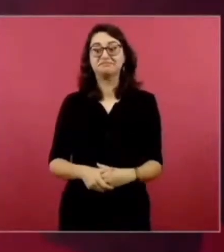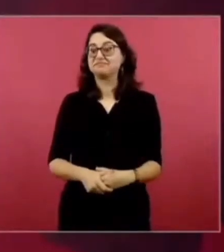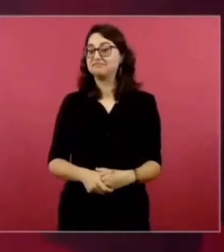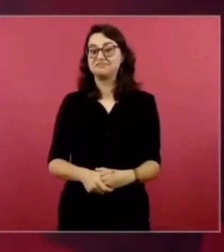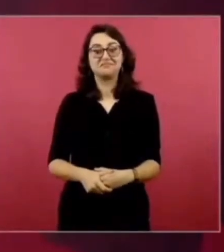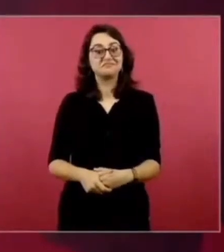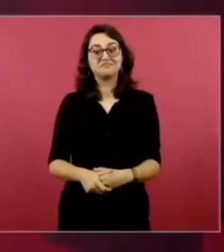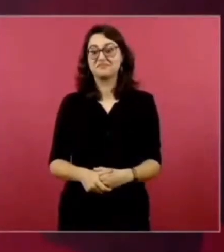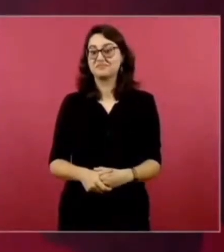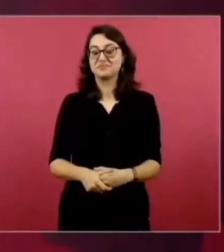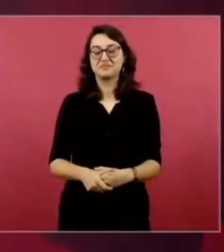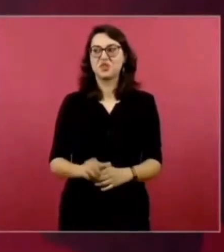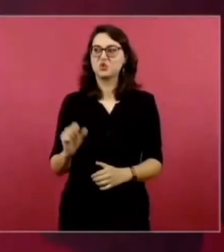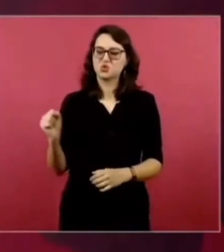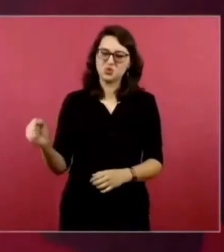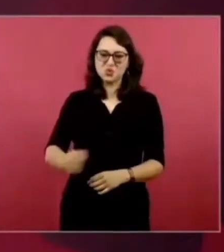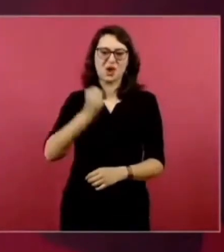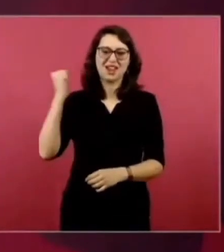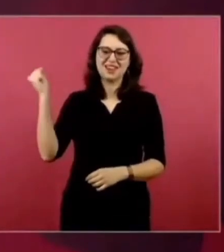afortunadamente.